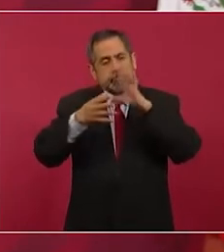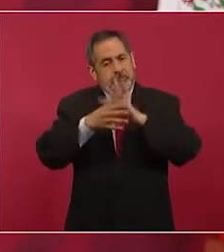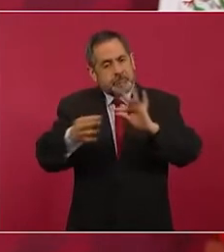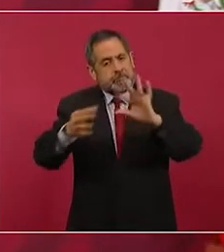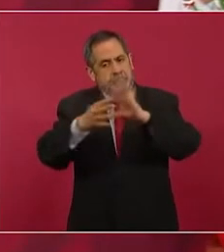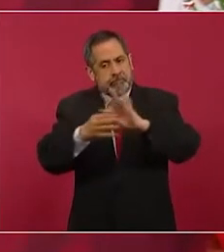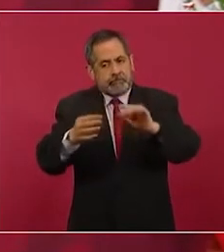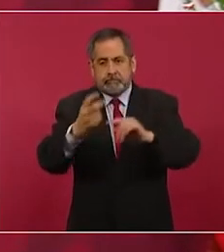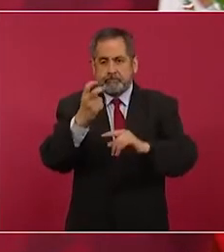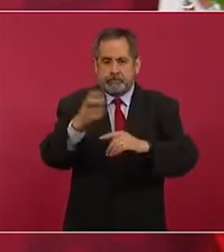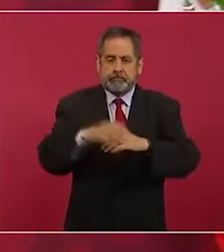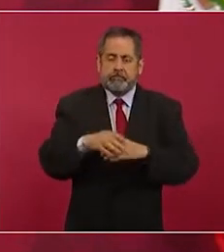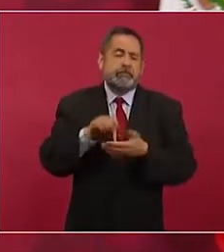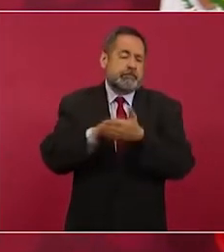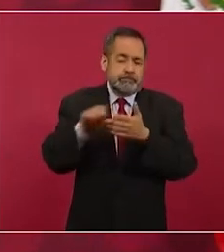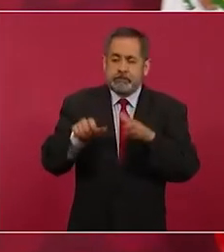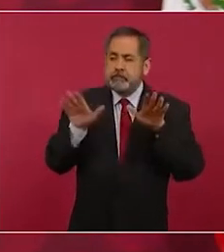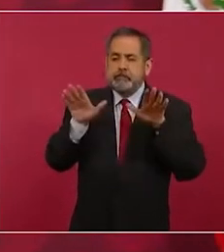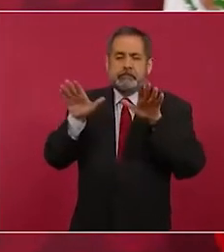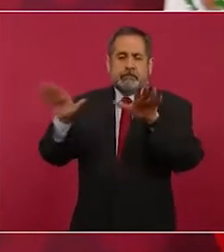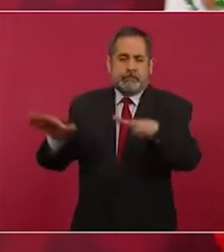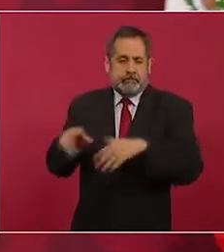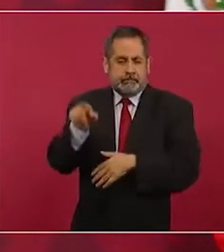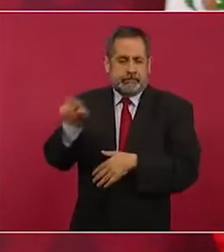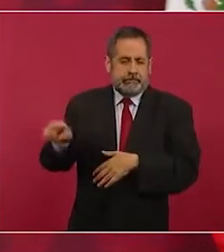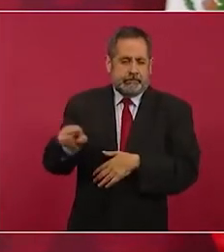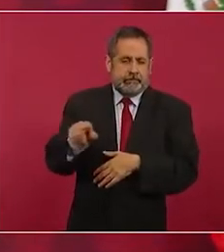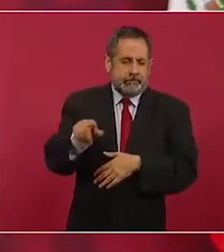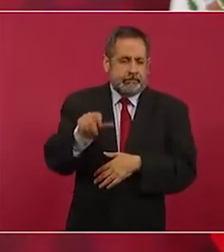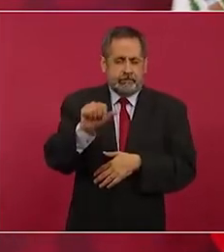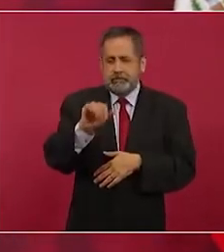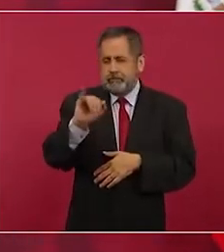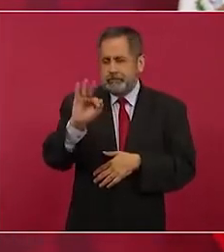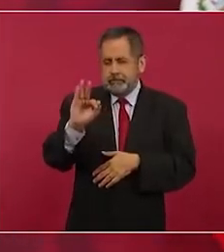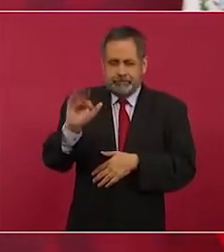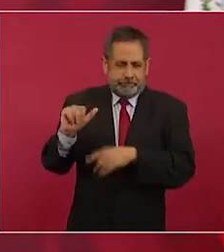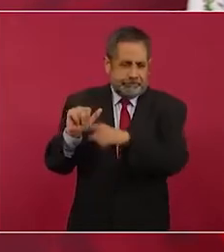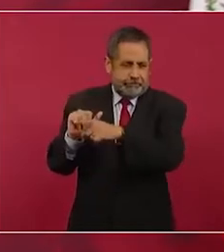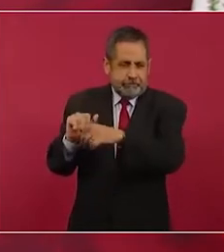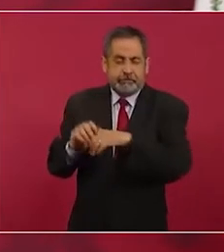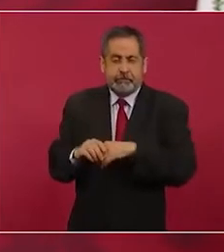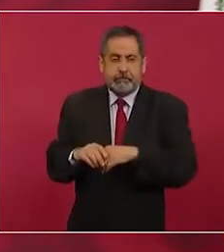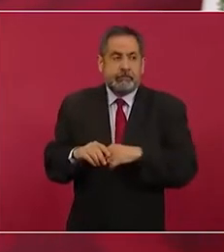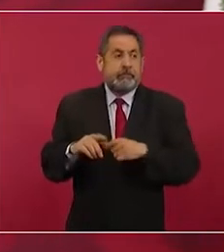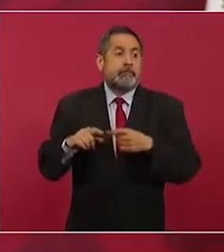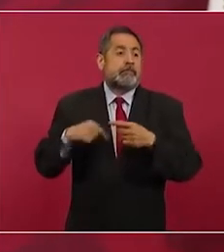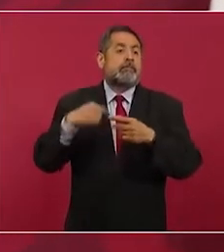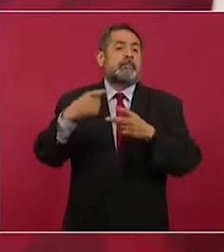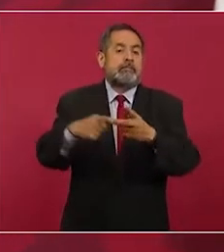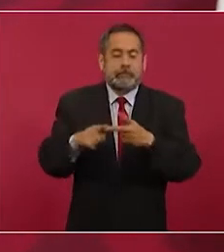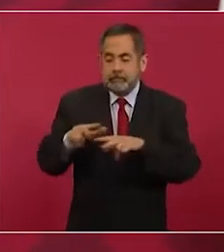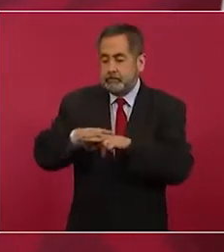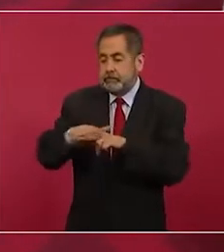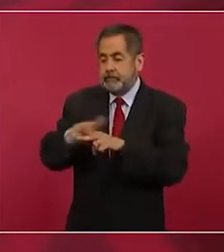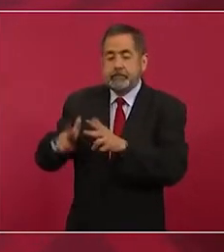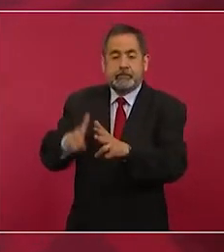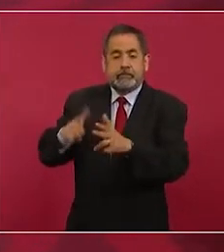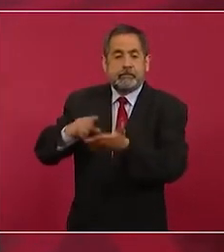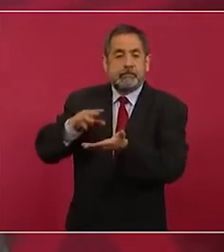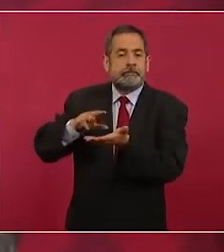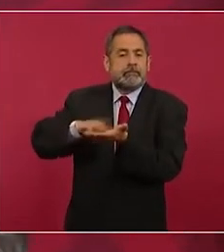Es el aeropuerto, pero ya ahora es el Tren Maya.